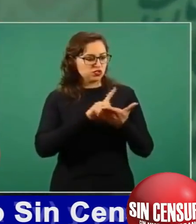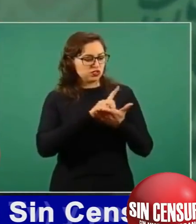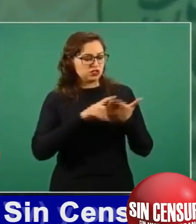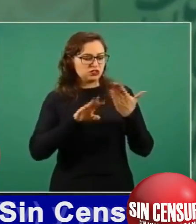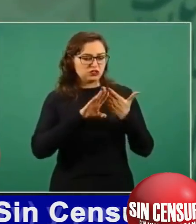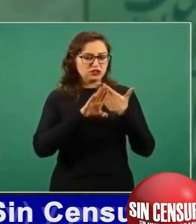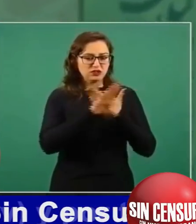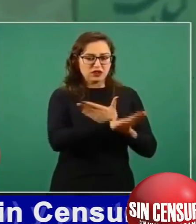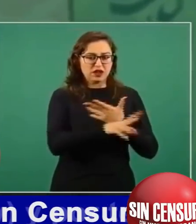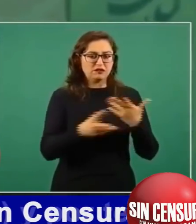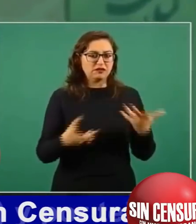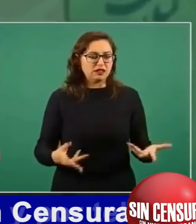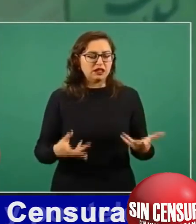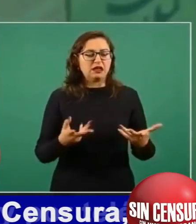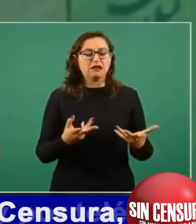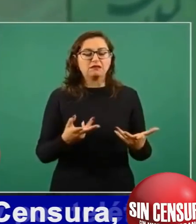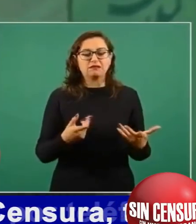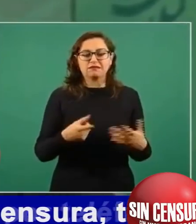con todo.